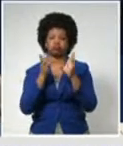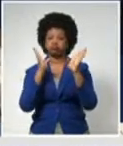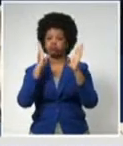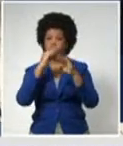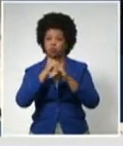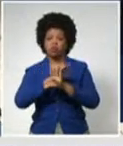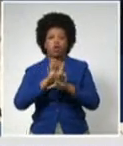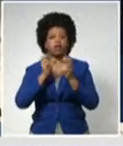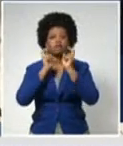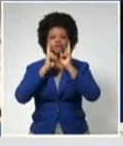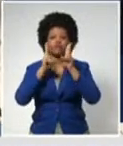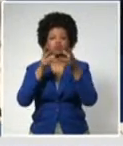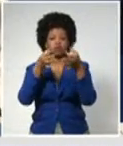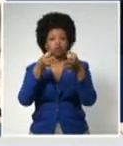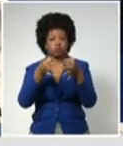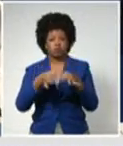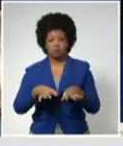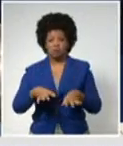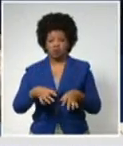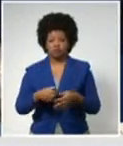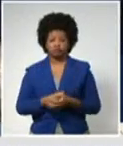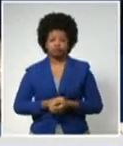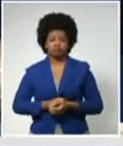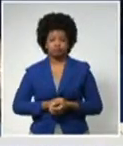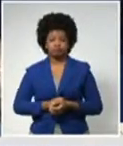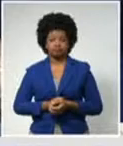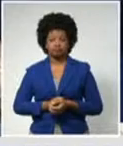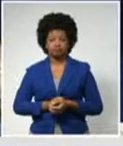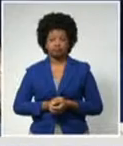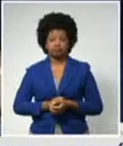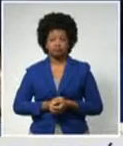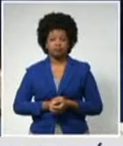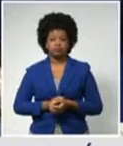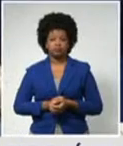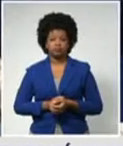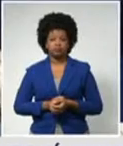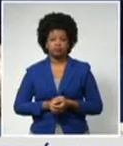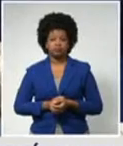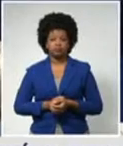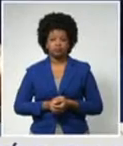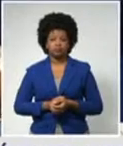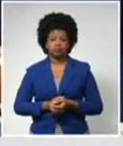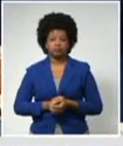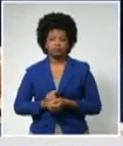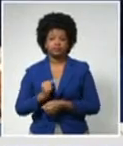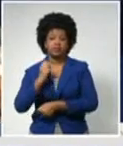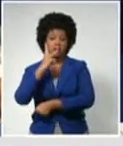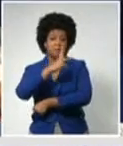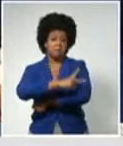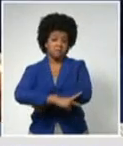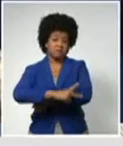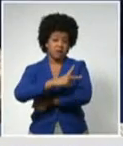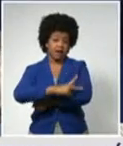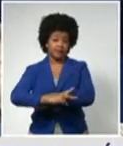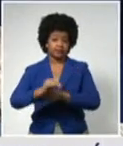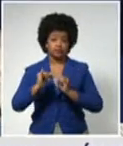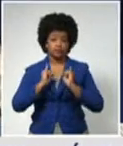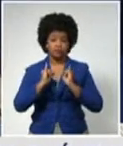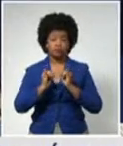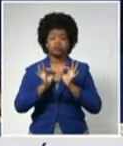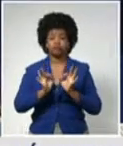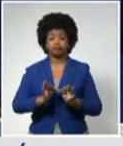toda su actividad normal. Por países, pues realmente se mantienen